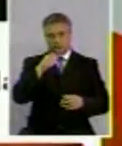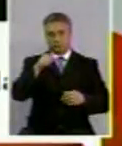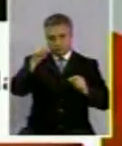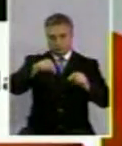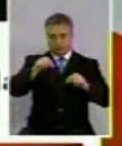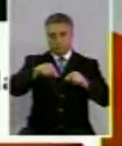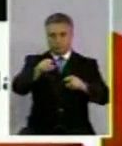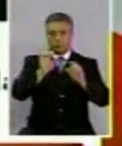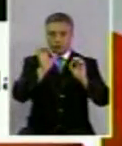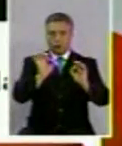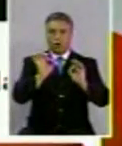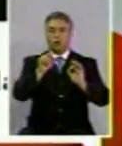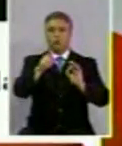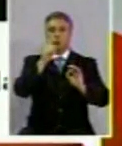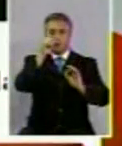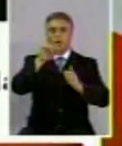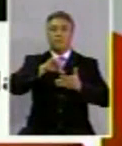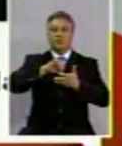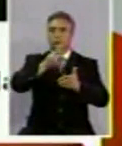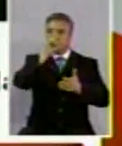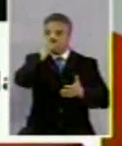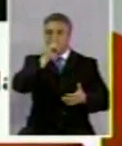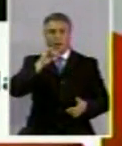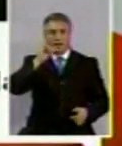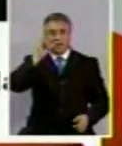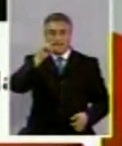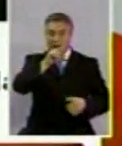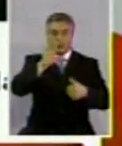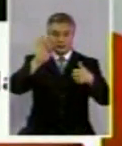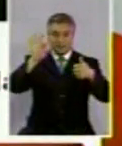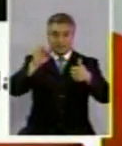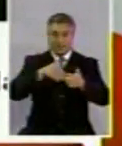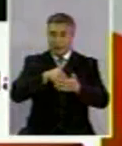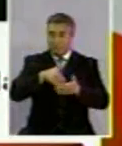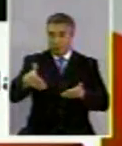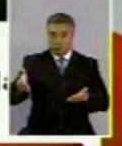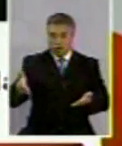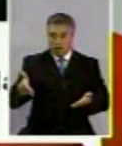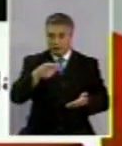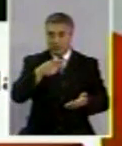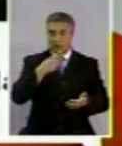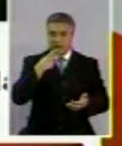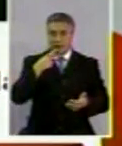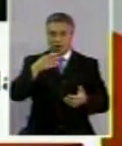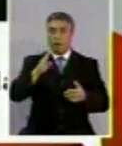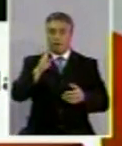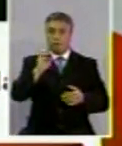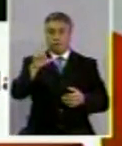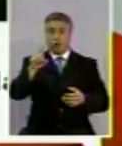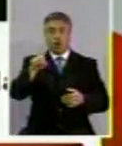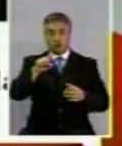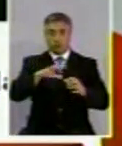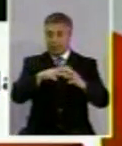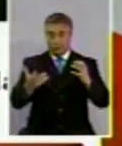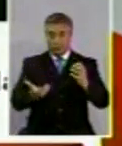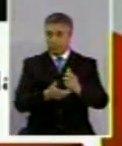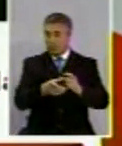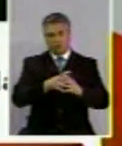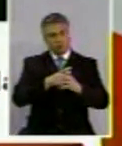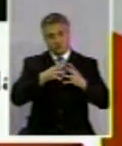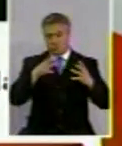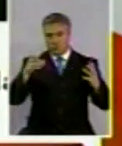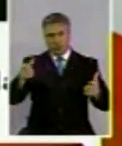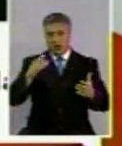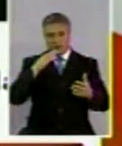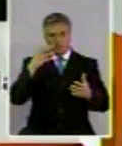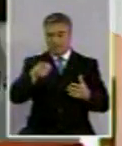en consumo a nivel de un país como Italia, de 60 millones de habitantes. Las bolsas son muy contaminantes para el medio ambiente, como decíamos,